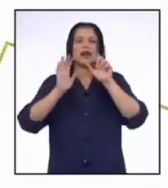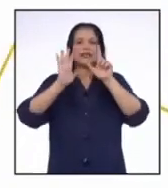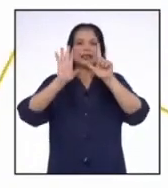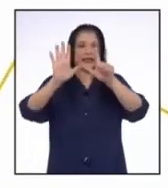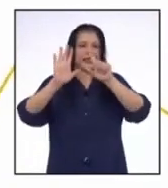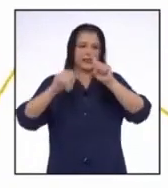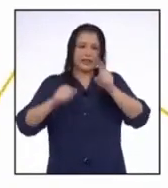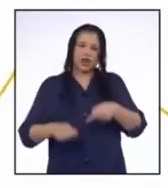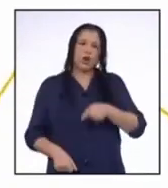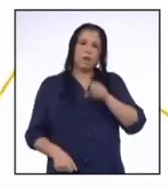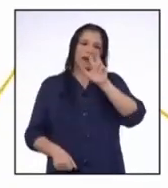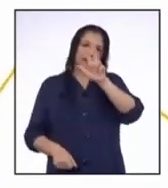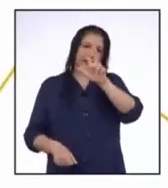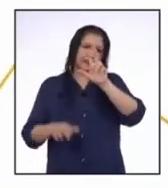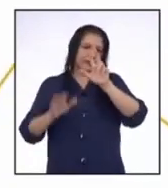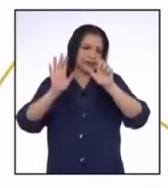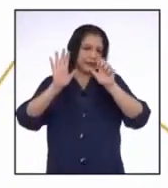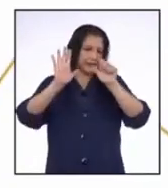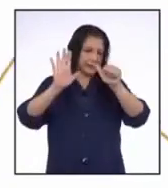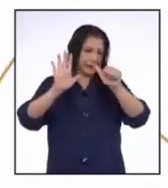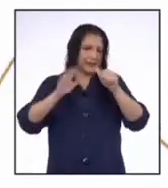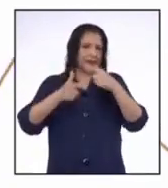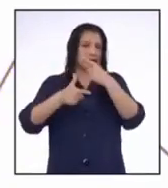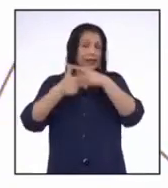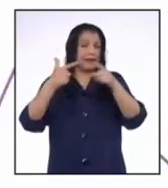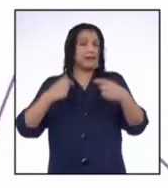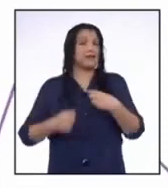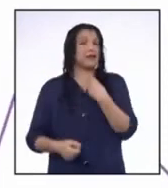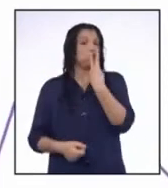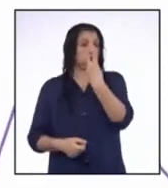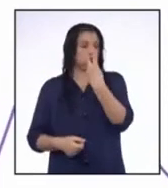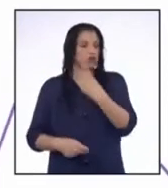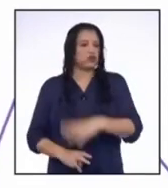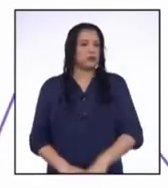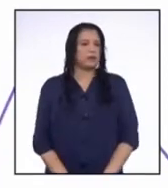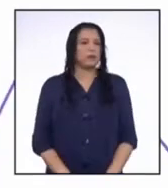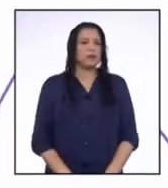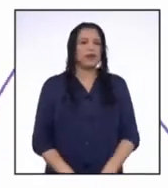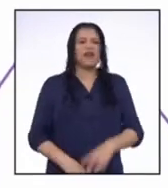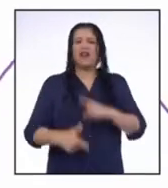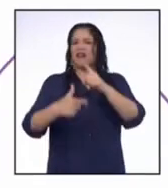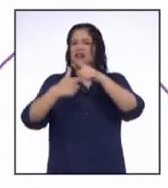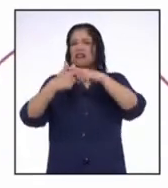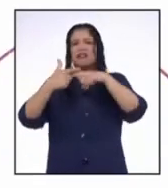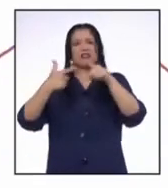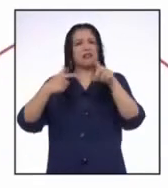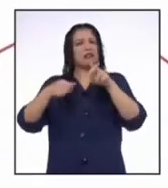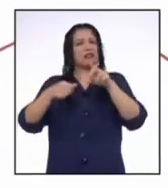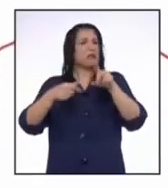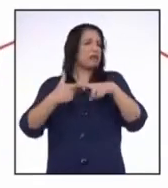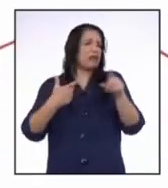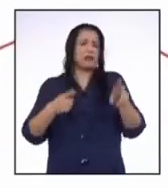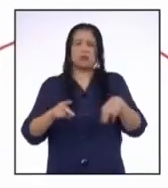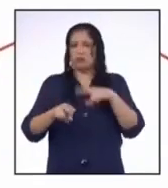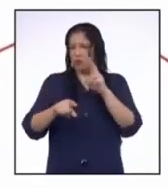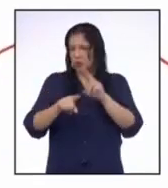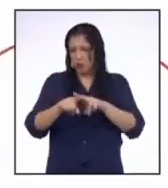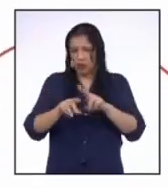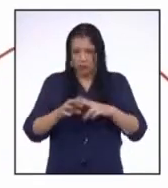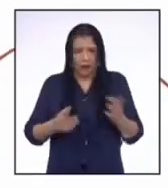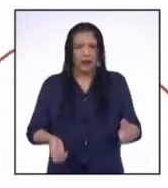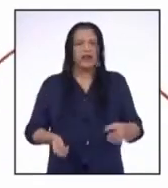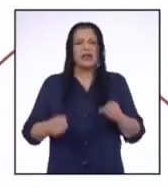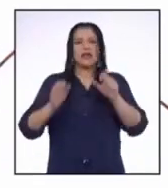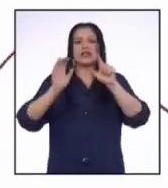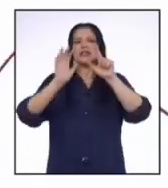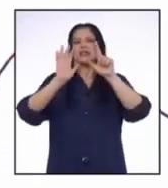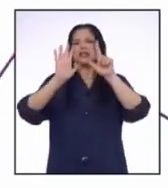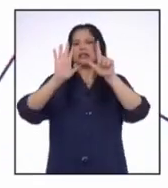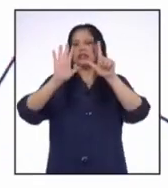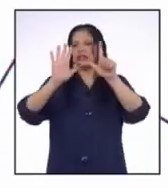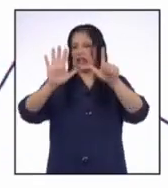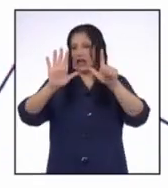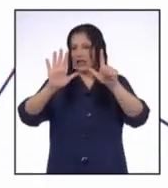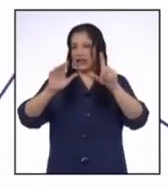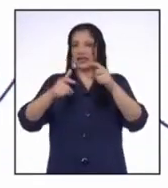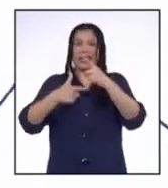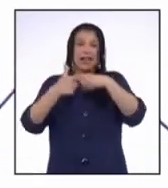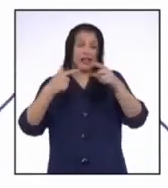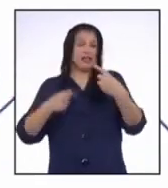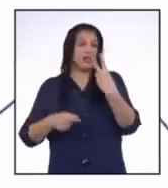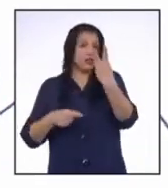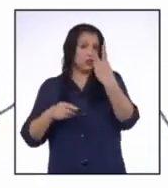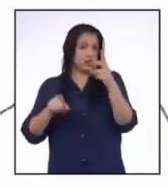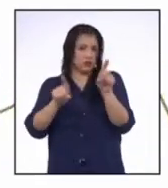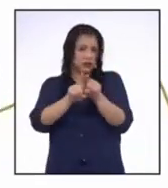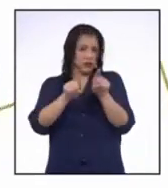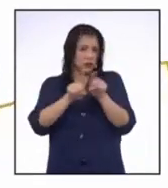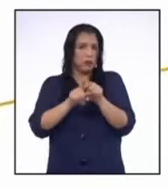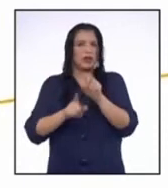enteros 36 centésimos entre 2. Dividimos como si fueran números naturales. 7 entre 2 sería 3, porque 3